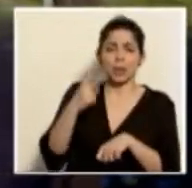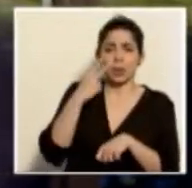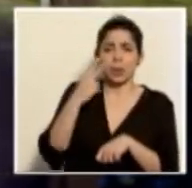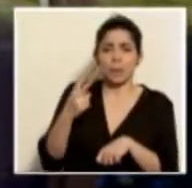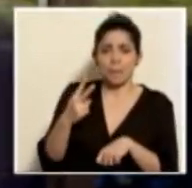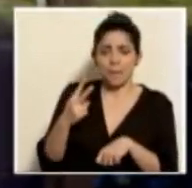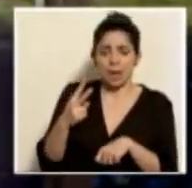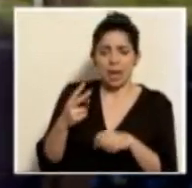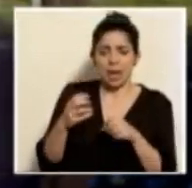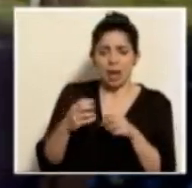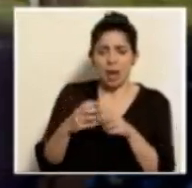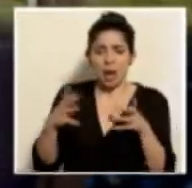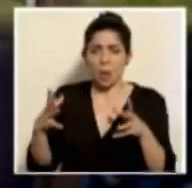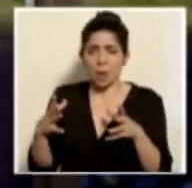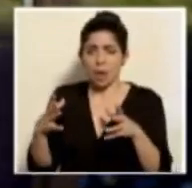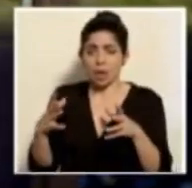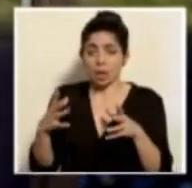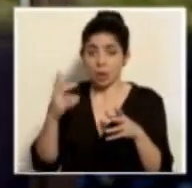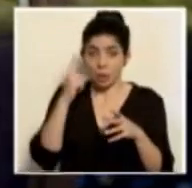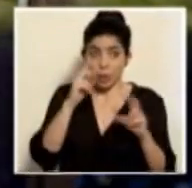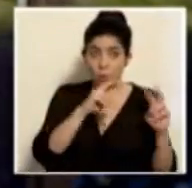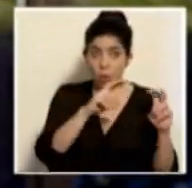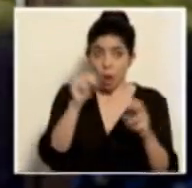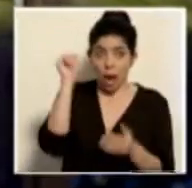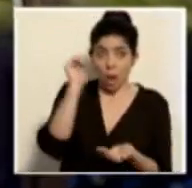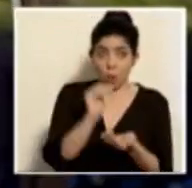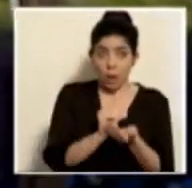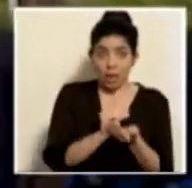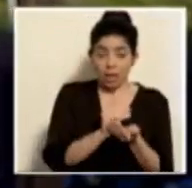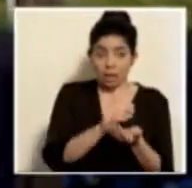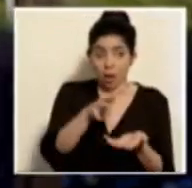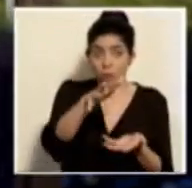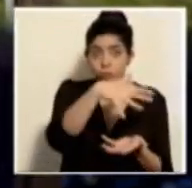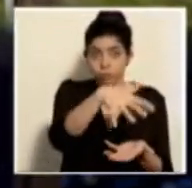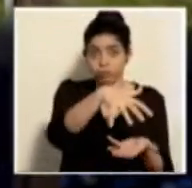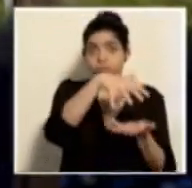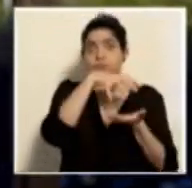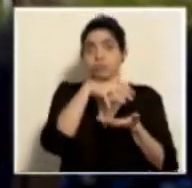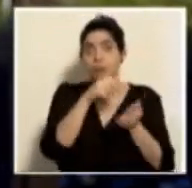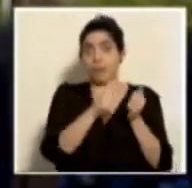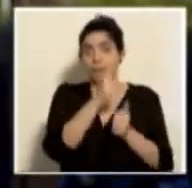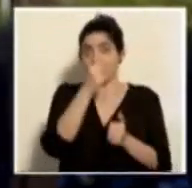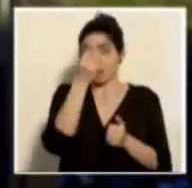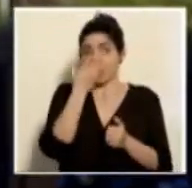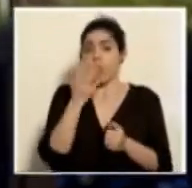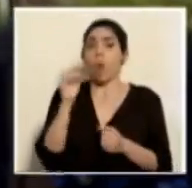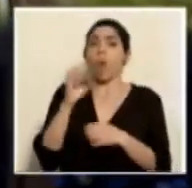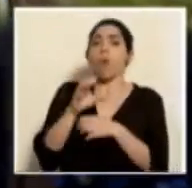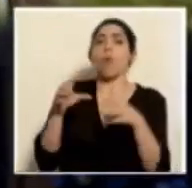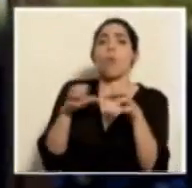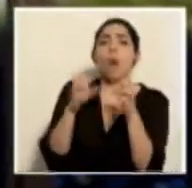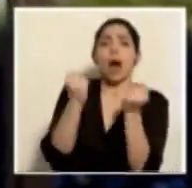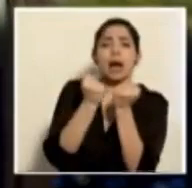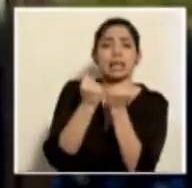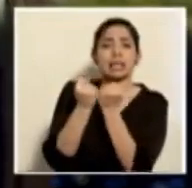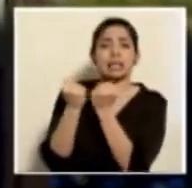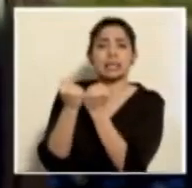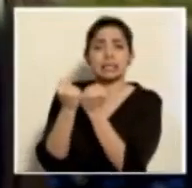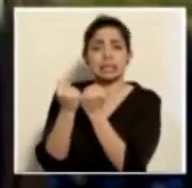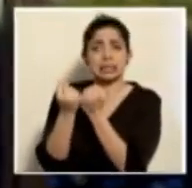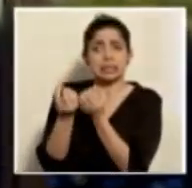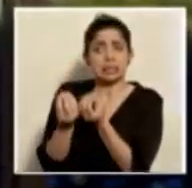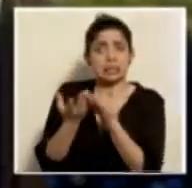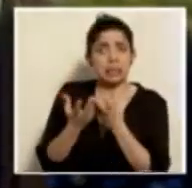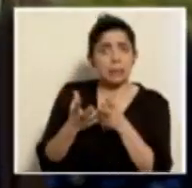incremento? No sé si es por el testeo de Alajuelita, que ya tengan algún tipo de resultado, o las cuarterías siguen dando más casos.